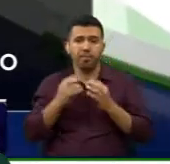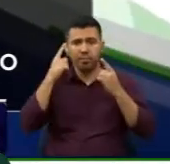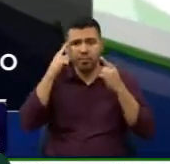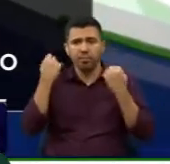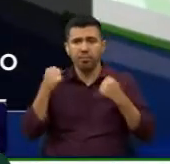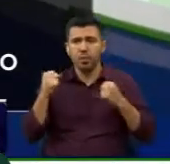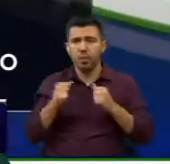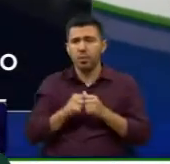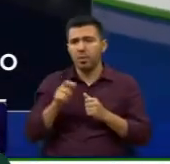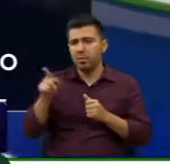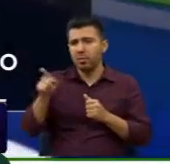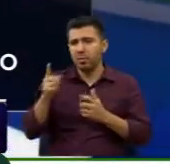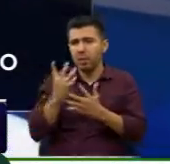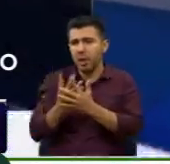porque igual son seres humanos